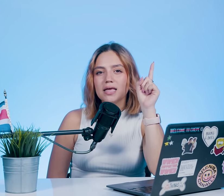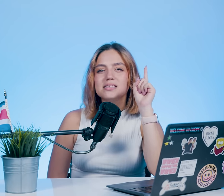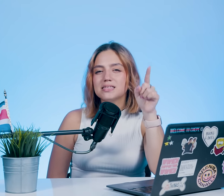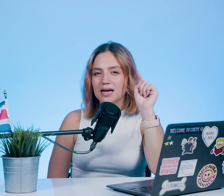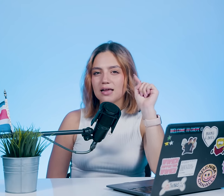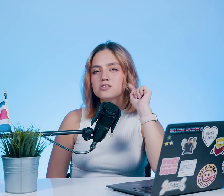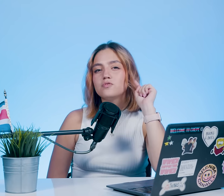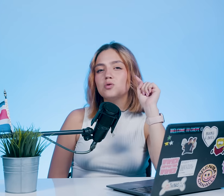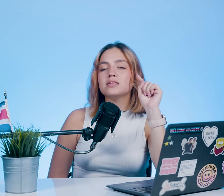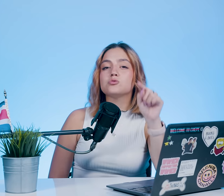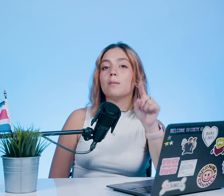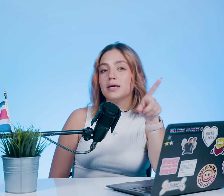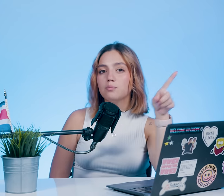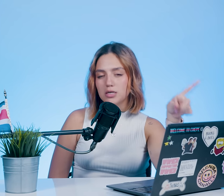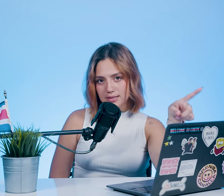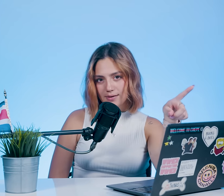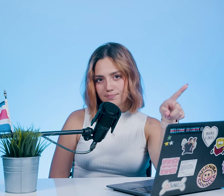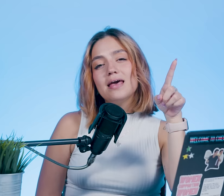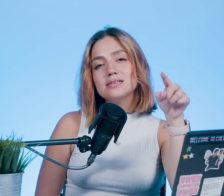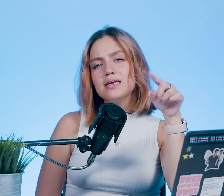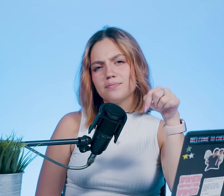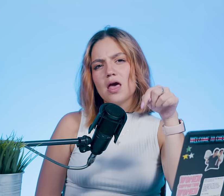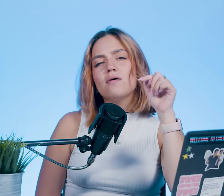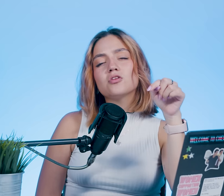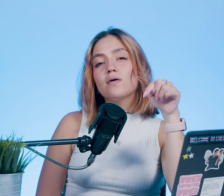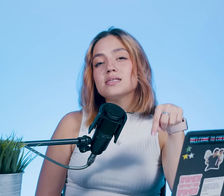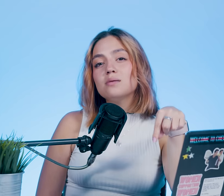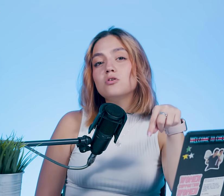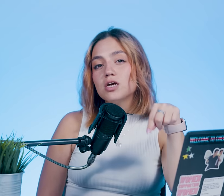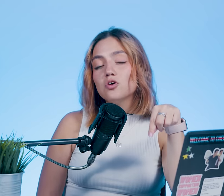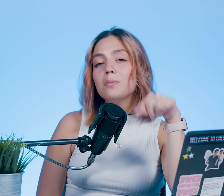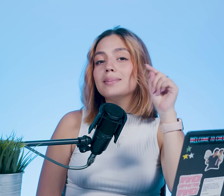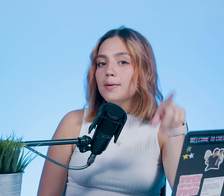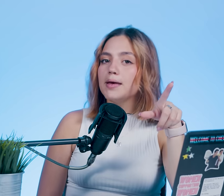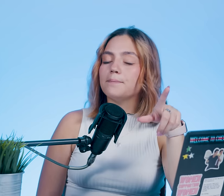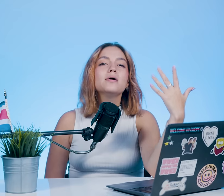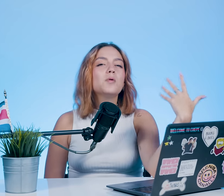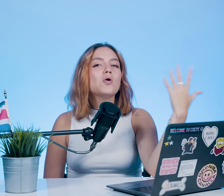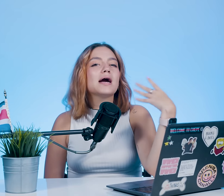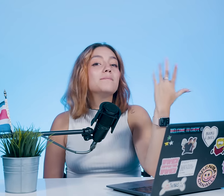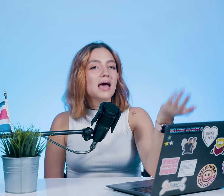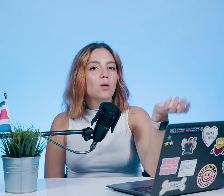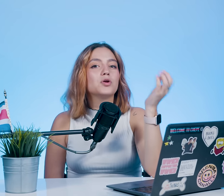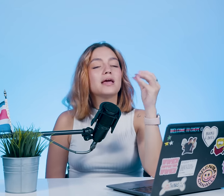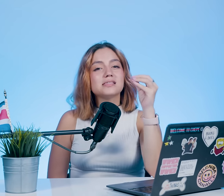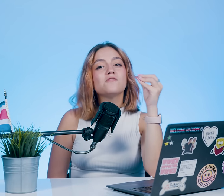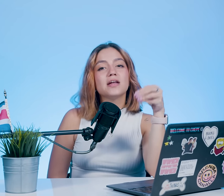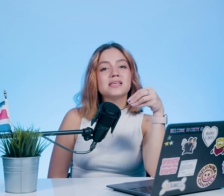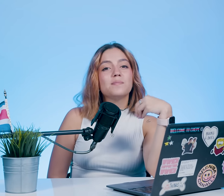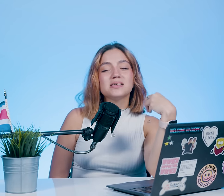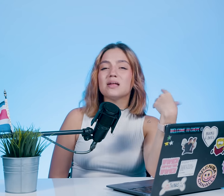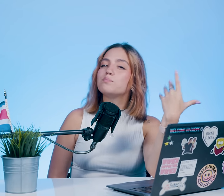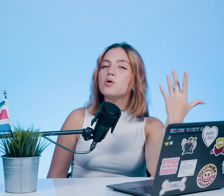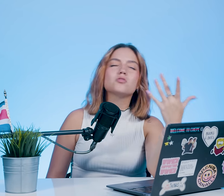sus guardias y destacar que esto fue durante su campaña política es decir cuando todavía estábamos luchando con la pandemia pero poco ha cambiado porque en esta